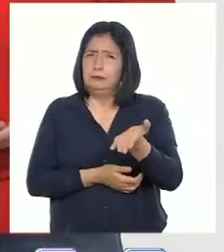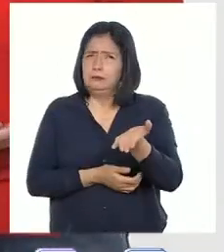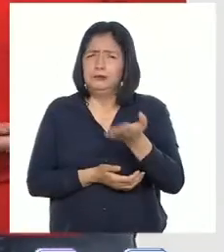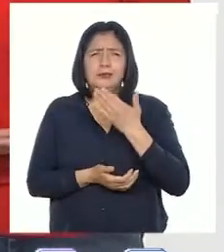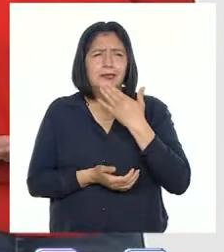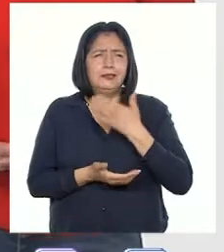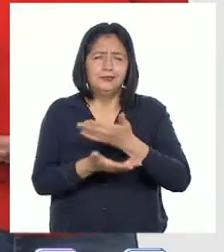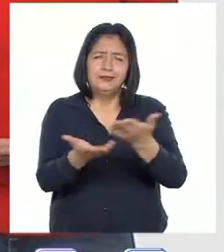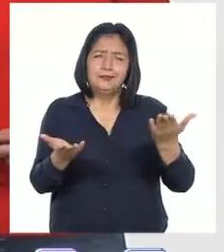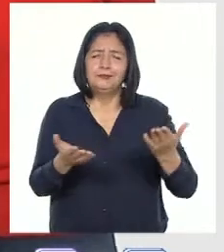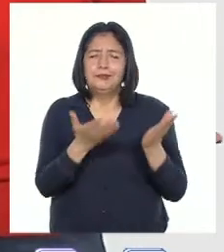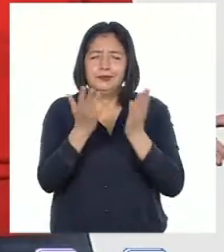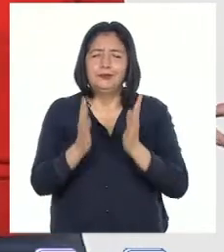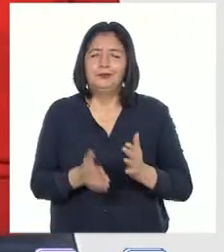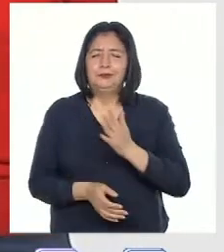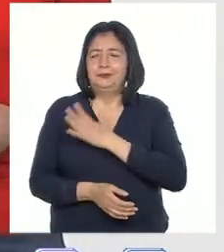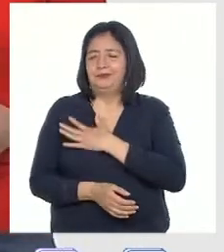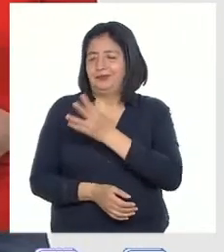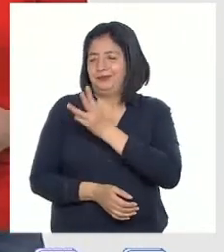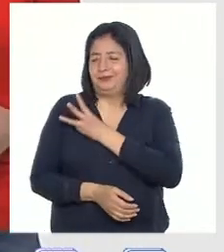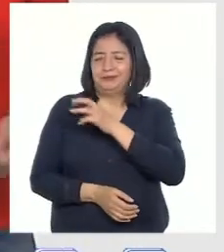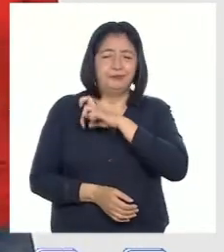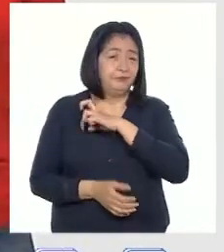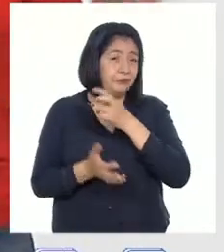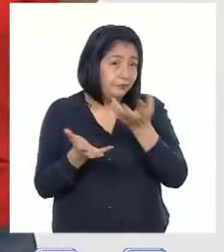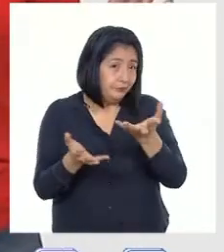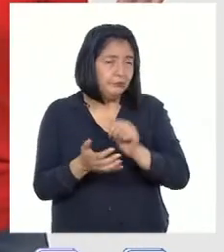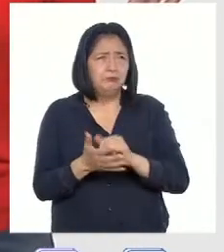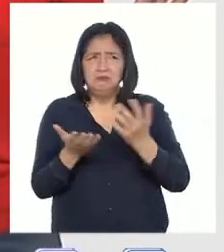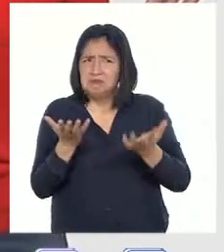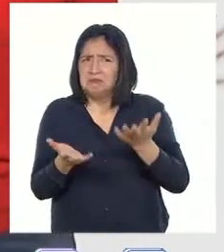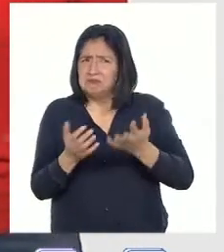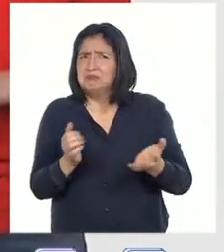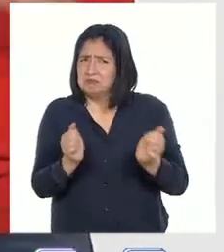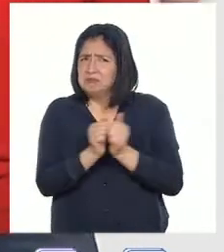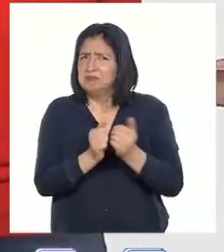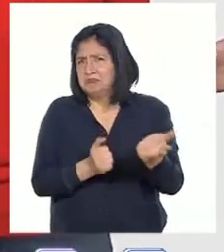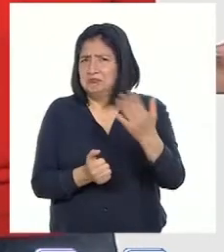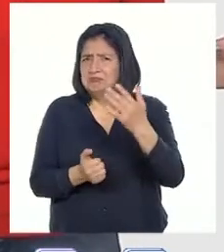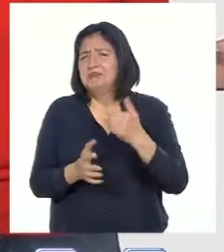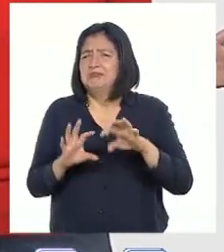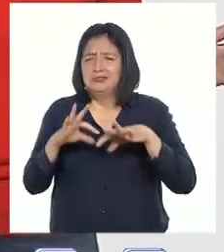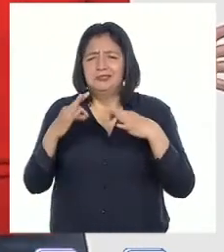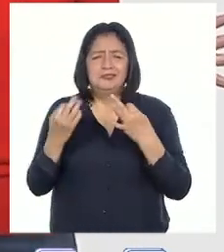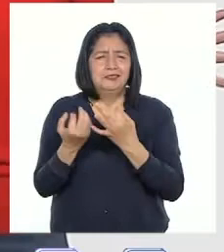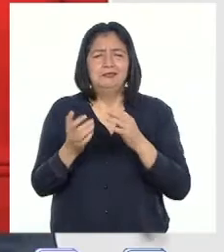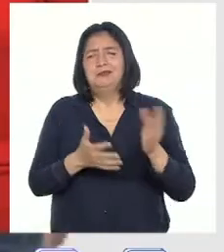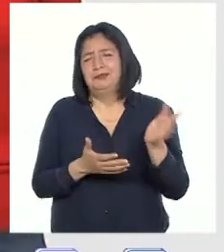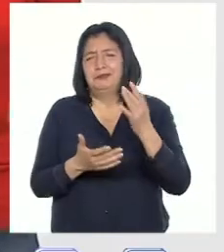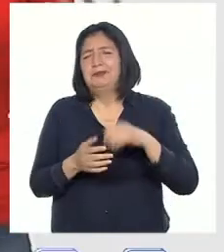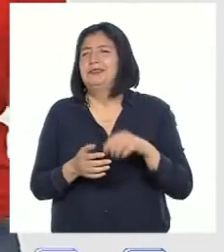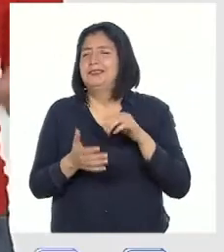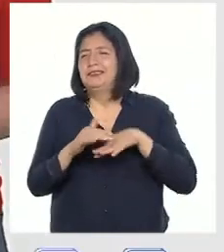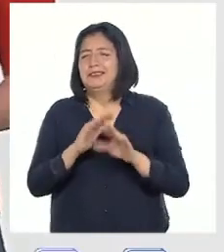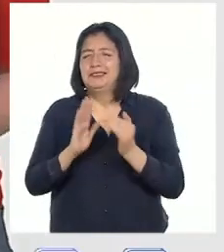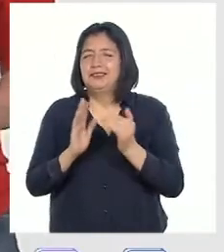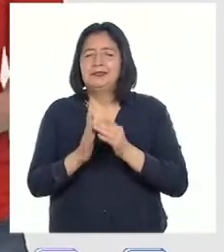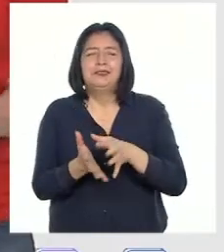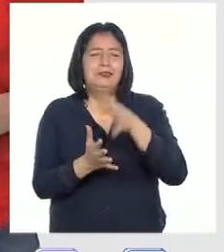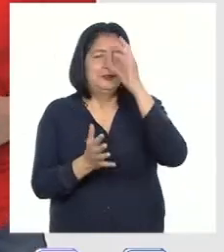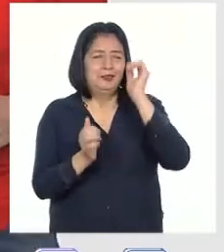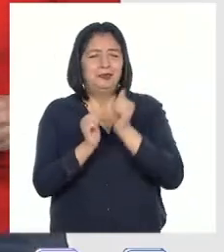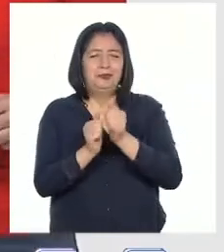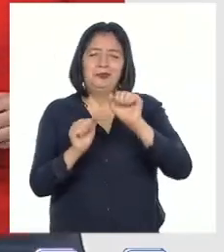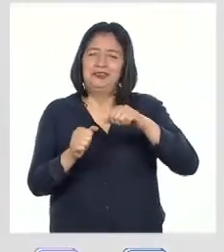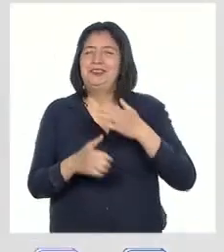programa está dirigido a nuestros estudiantes de quinto y sexto grado de primaria, pero pueden acompañarnos todas las personas que se encuentren en casa, ya que aprender juntos es